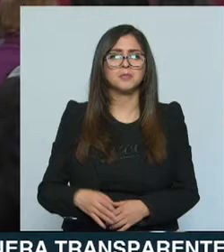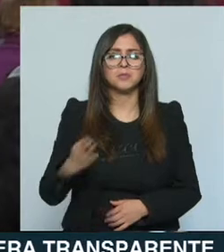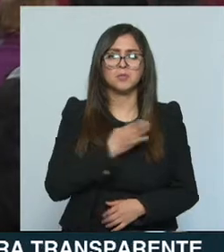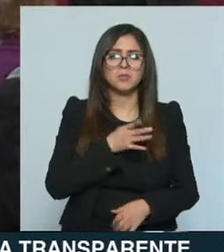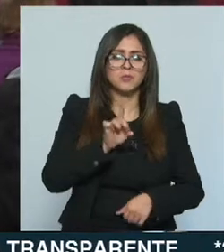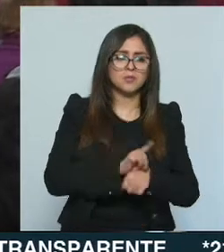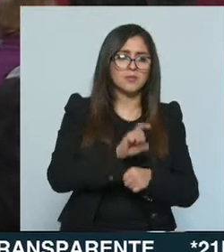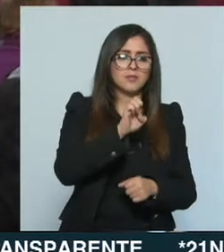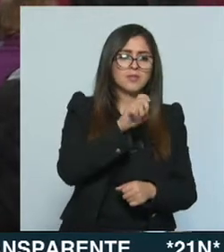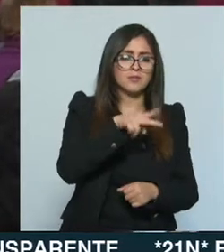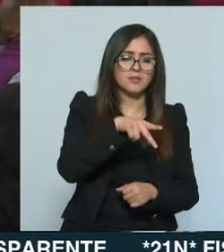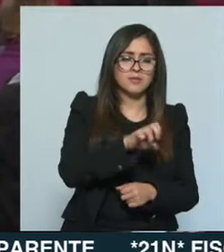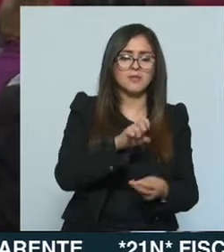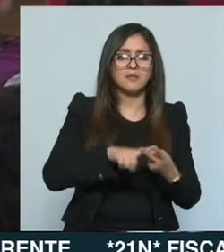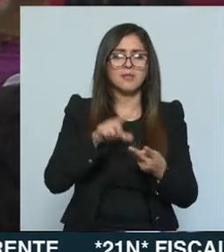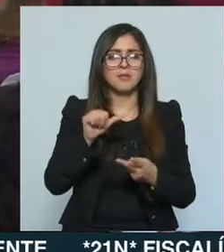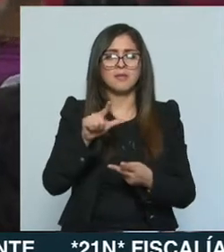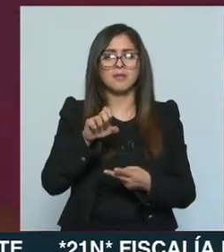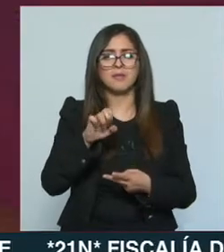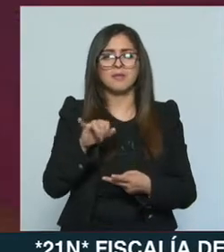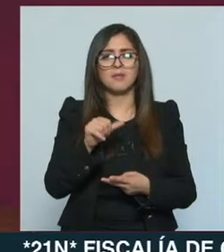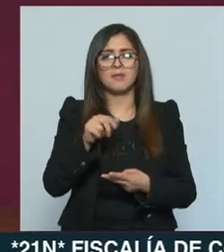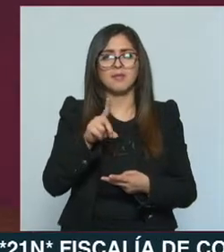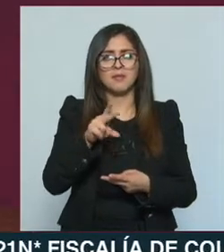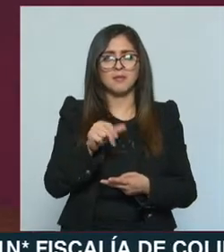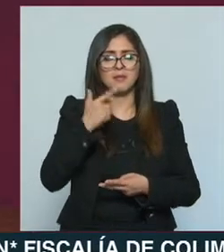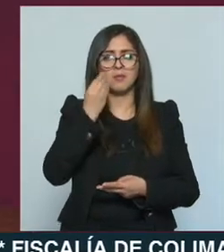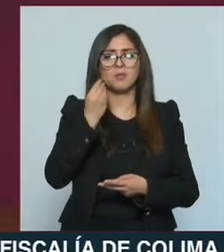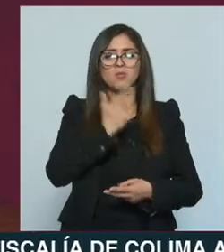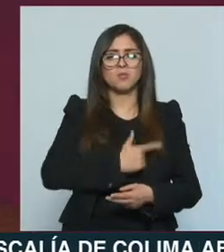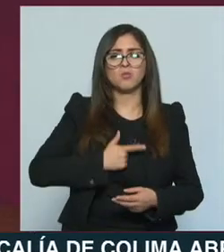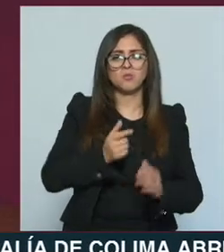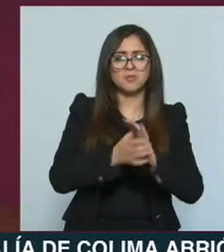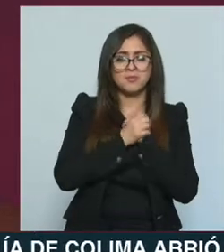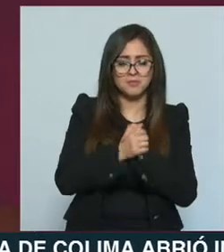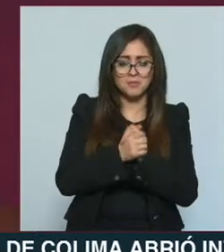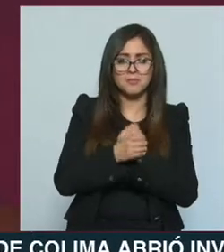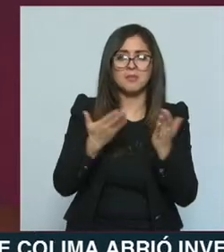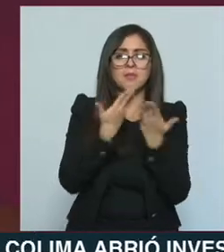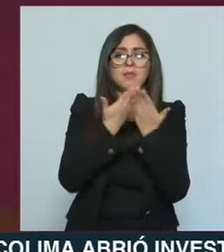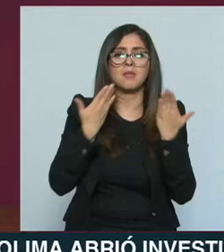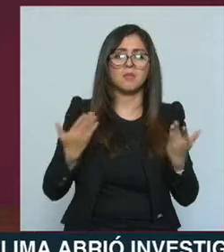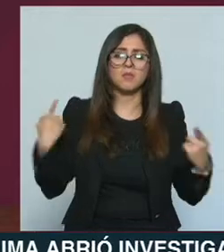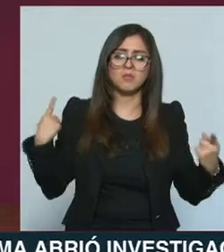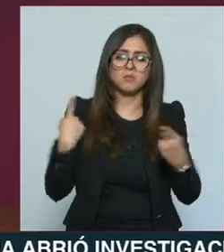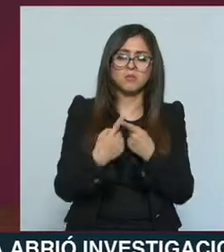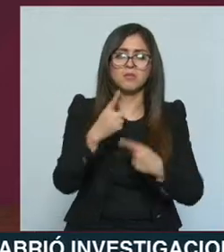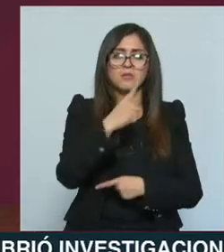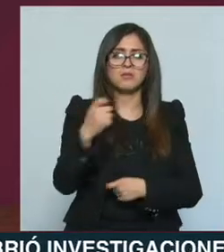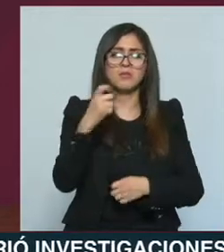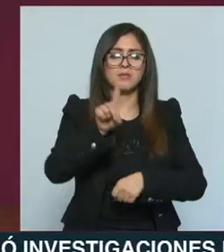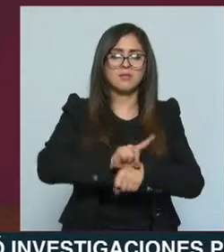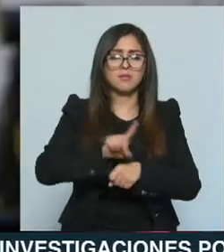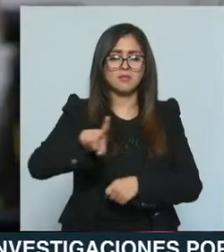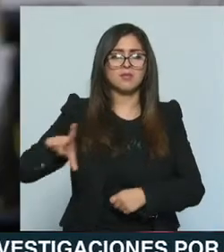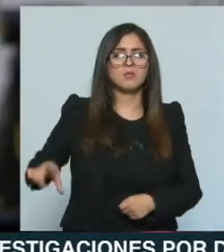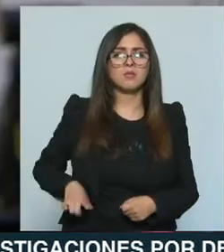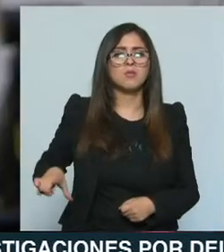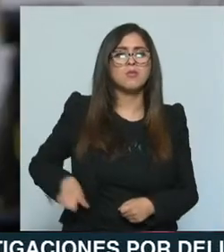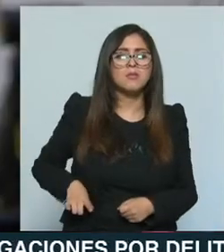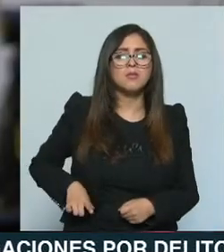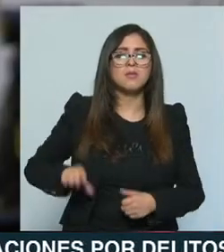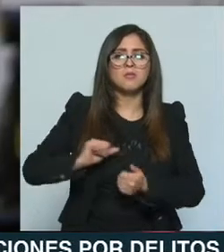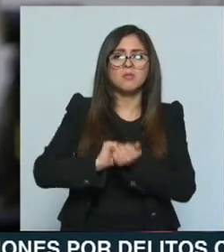gusto saludarlos. Pues después de 100 días de gobierno, hoy podemos decir que el